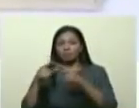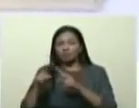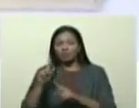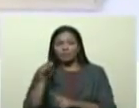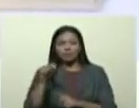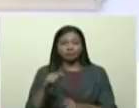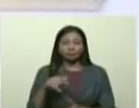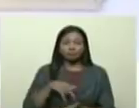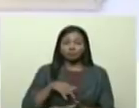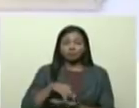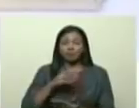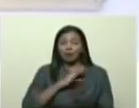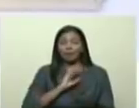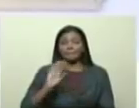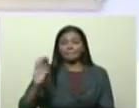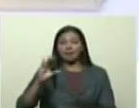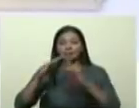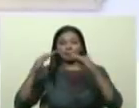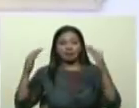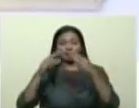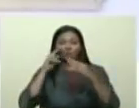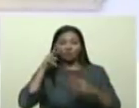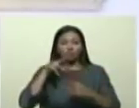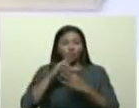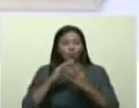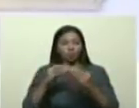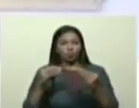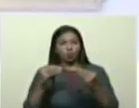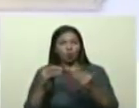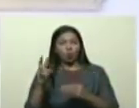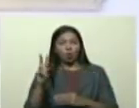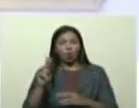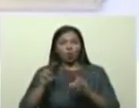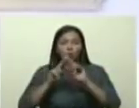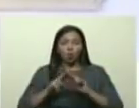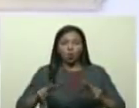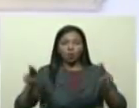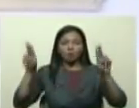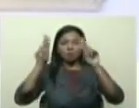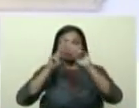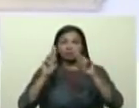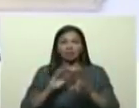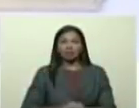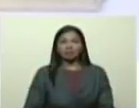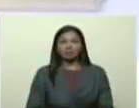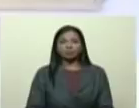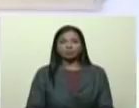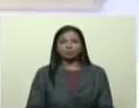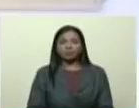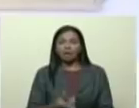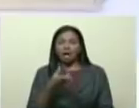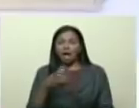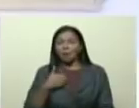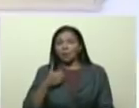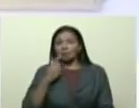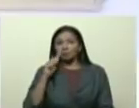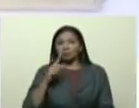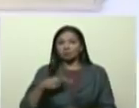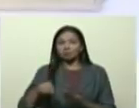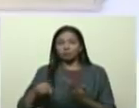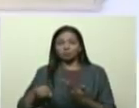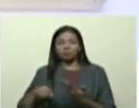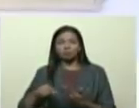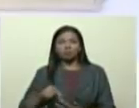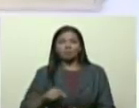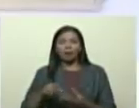Carabobo es la patria grande, la visión grande y universal. Bueno, aprovecho este comentario, saludo a Vidal